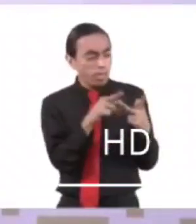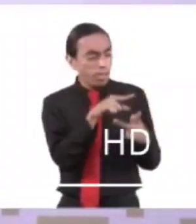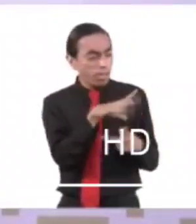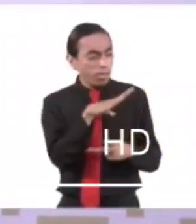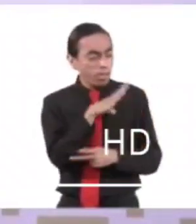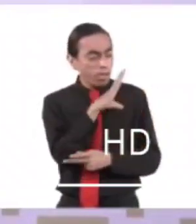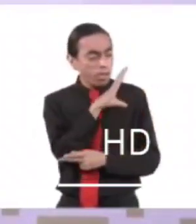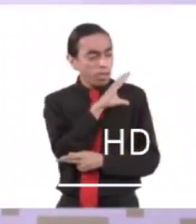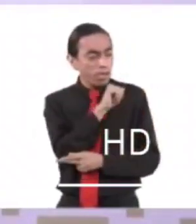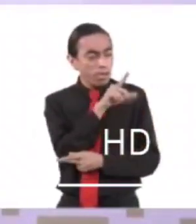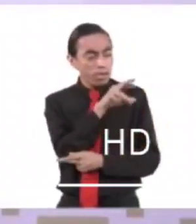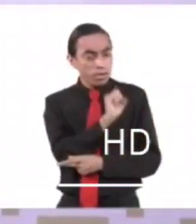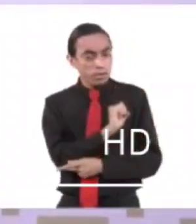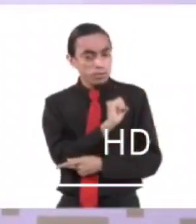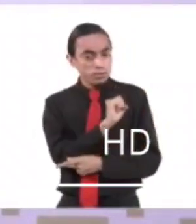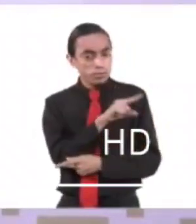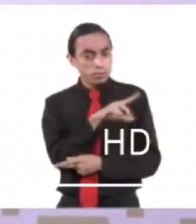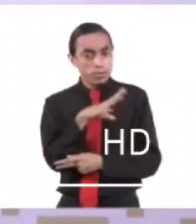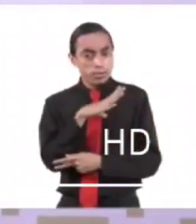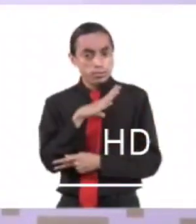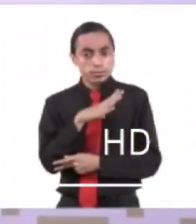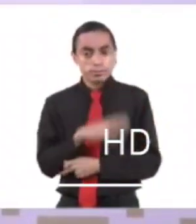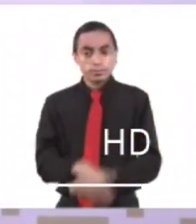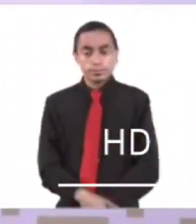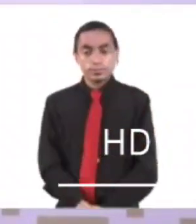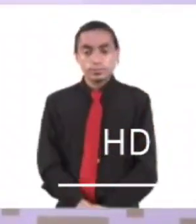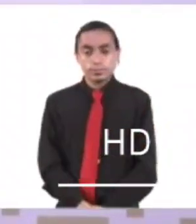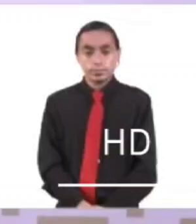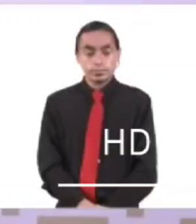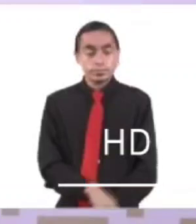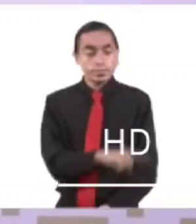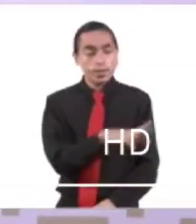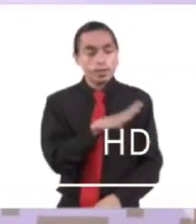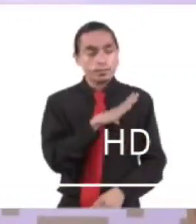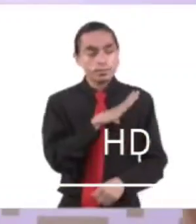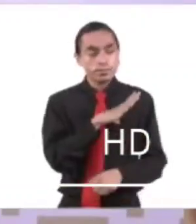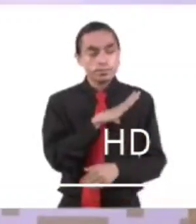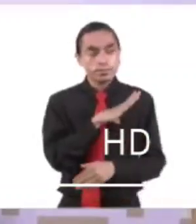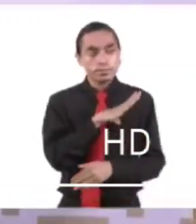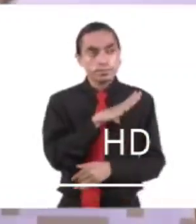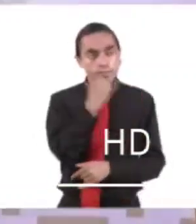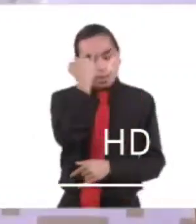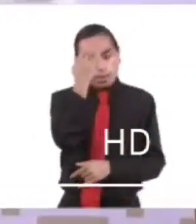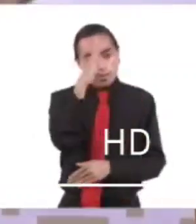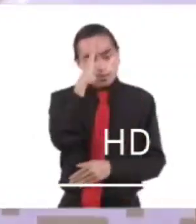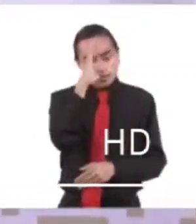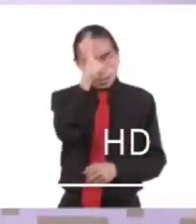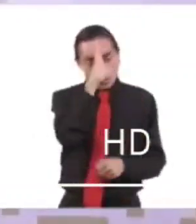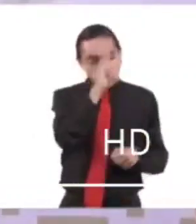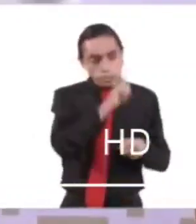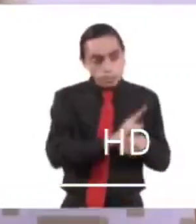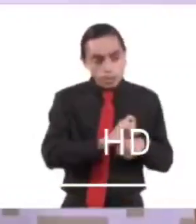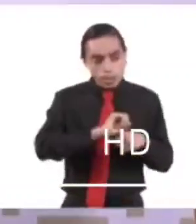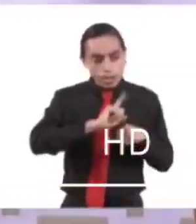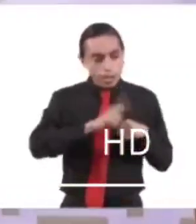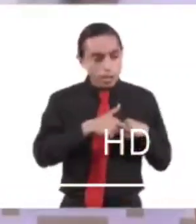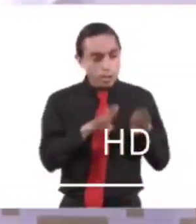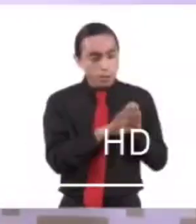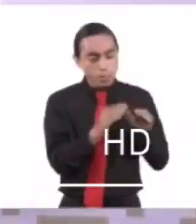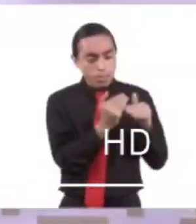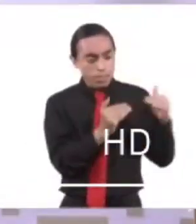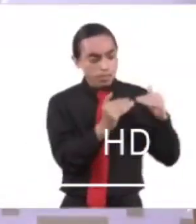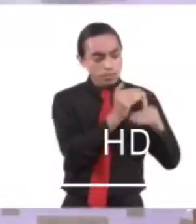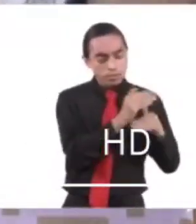tenía de la cultura, no como algo que esté ajeno ni